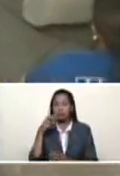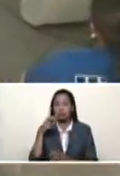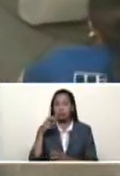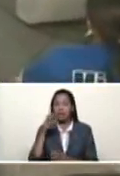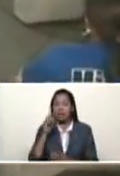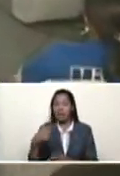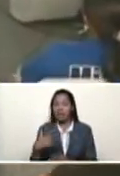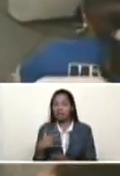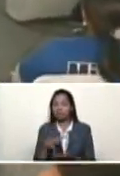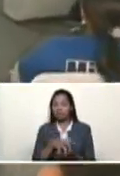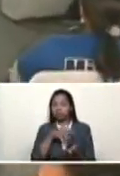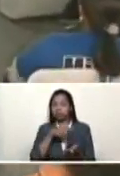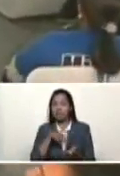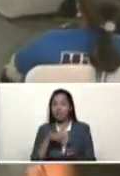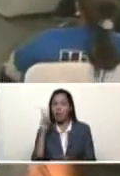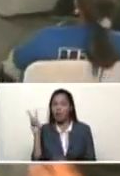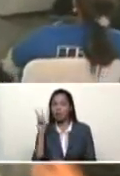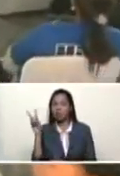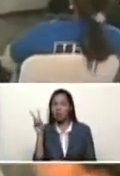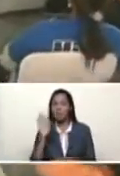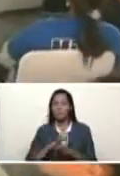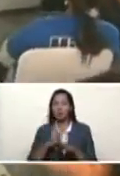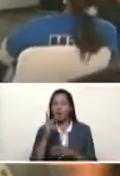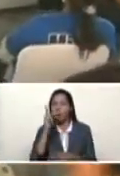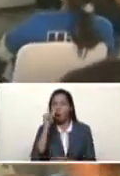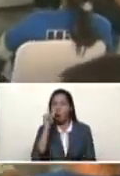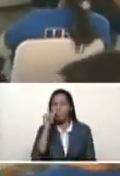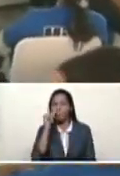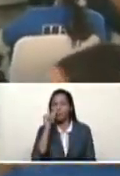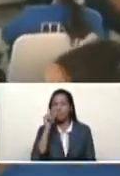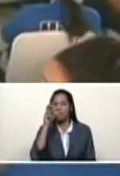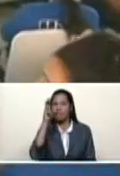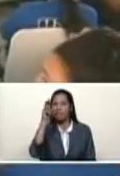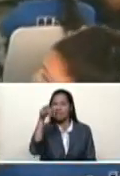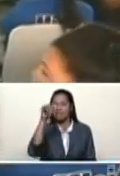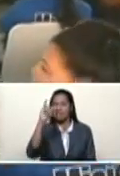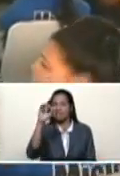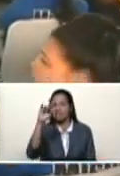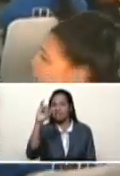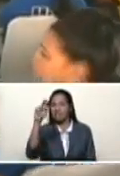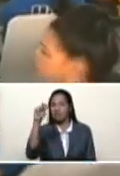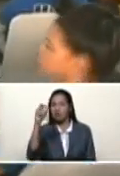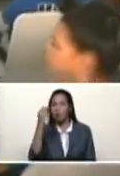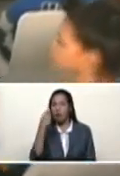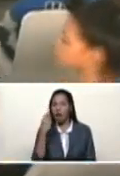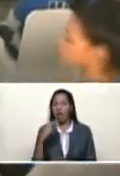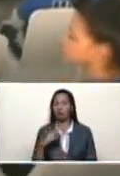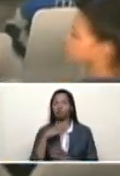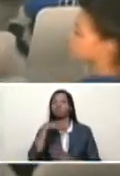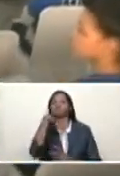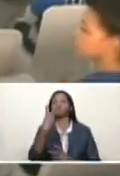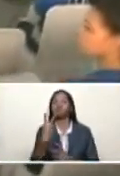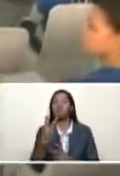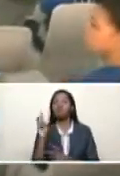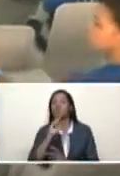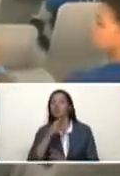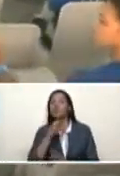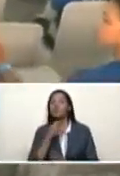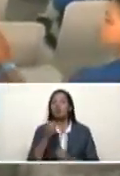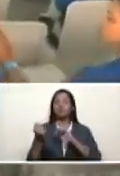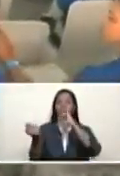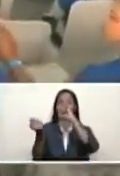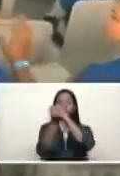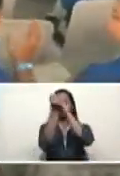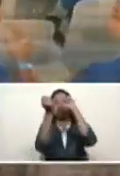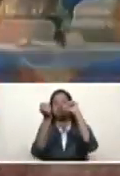de Venezuela. Porque ya José Leonardo Chirino, cuando se alzó contra el esclavismo, contra el racismo, contra el